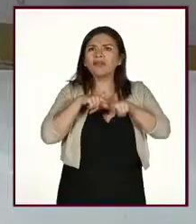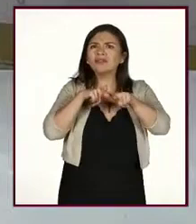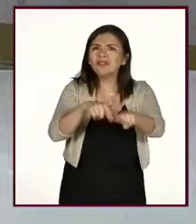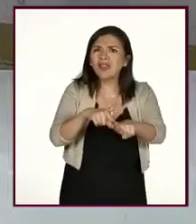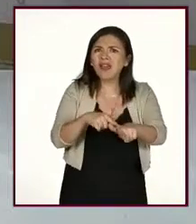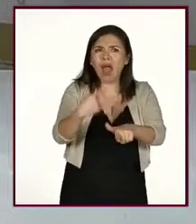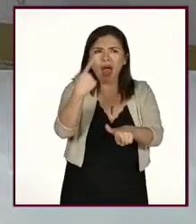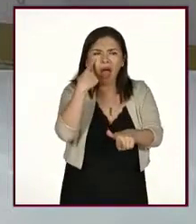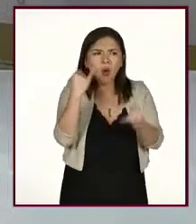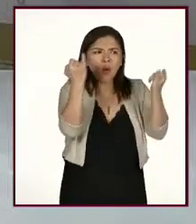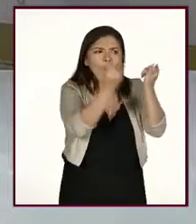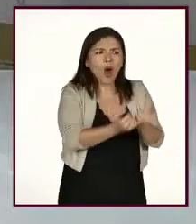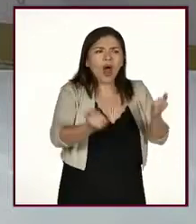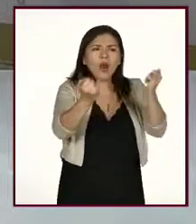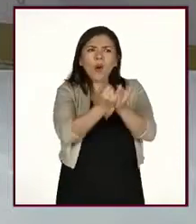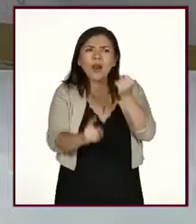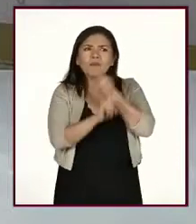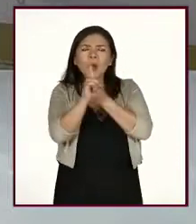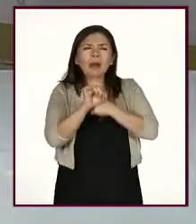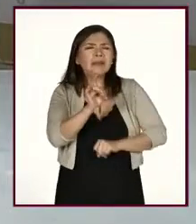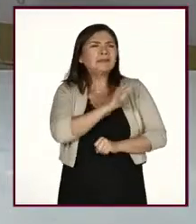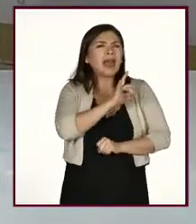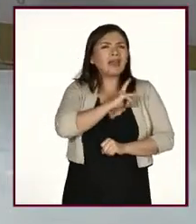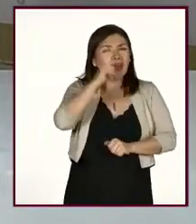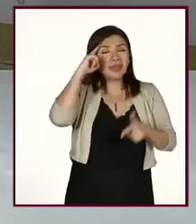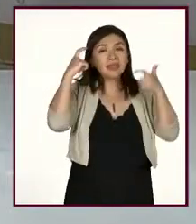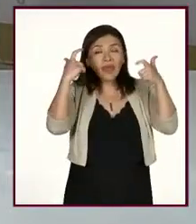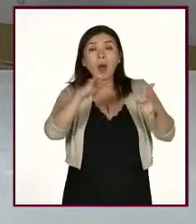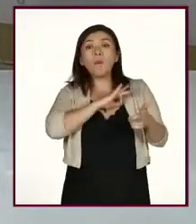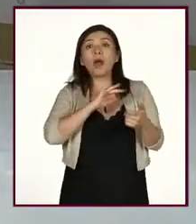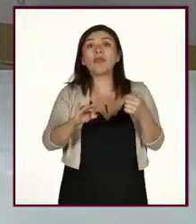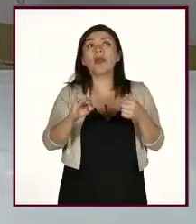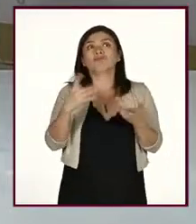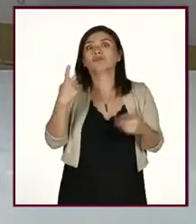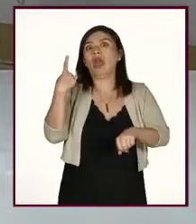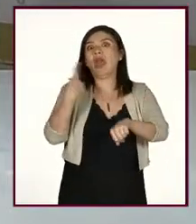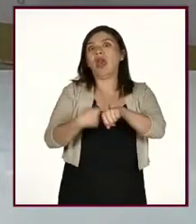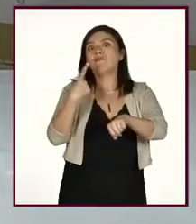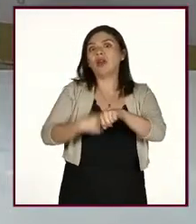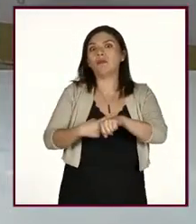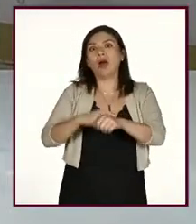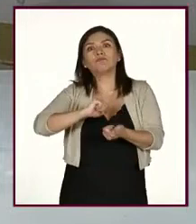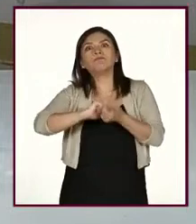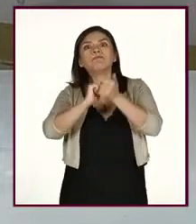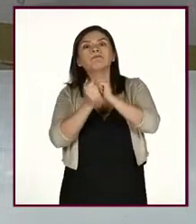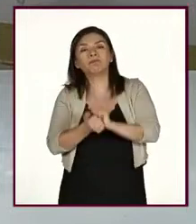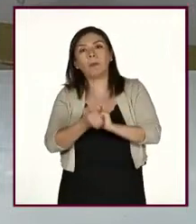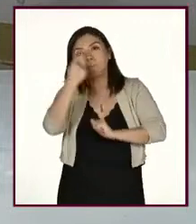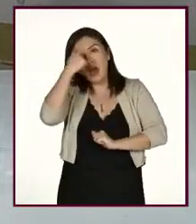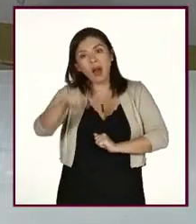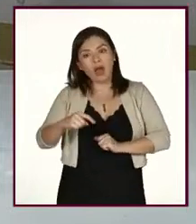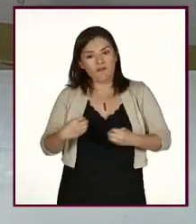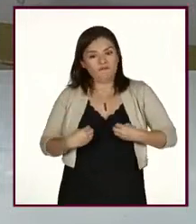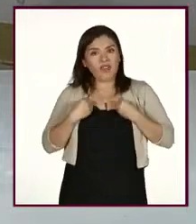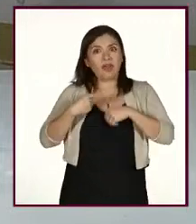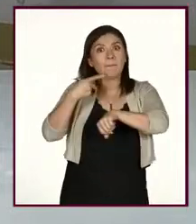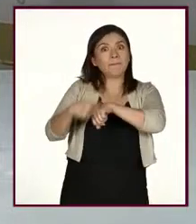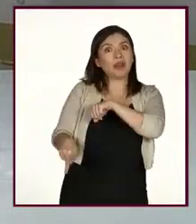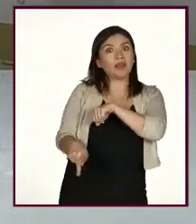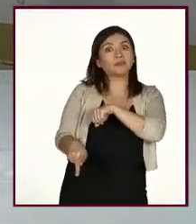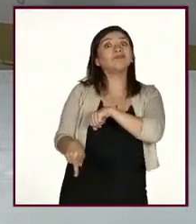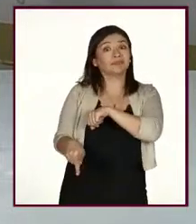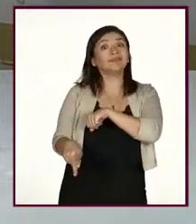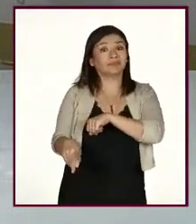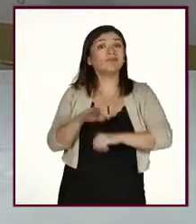estos patrones de ansiedad crónica, hasta enfermedades autoinmunes, ¿no? Podemos desencadenar. ¿Comprometen la vida? Que pues en un estado